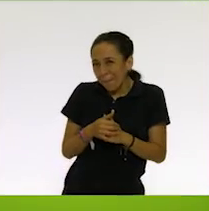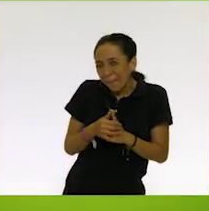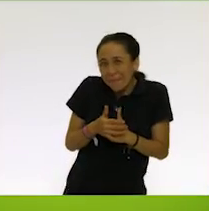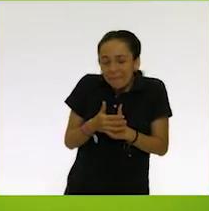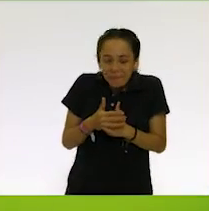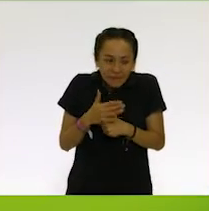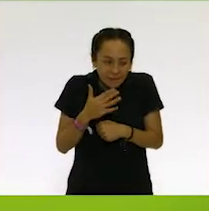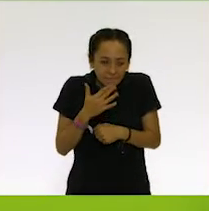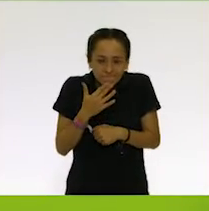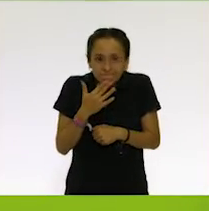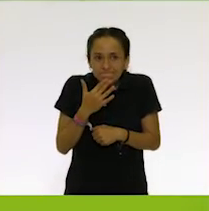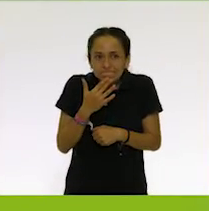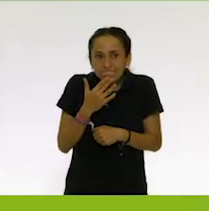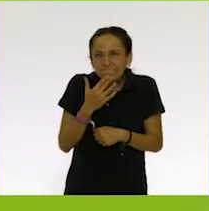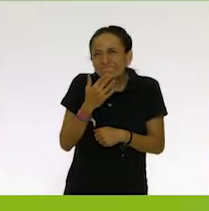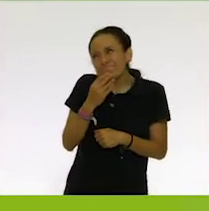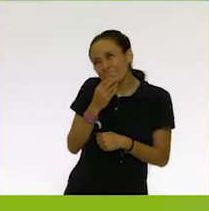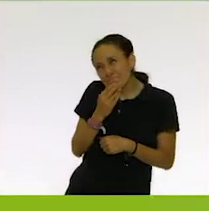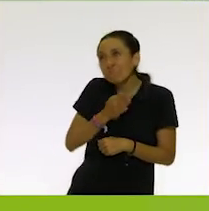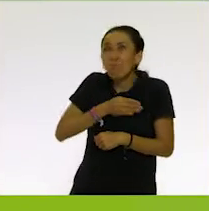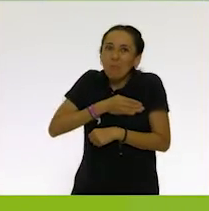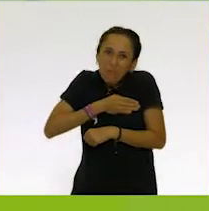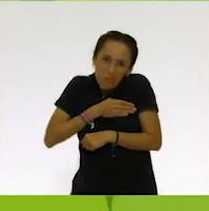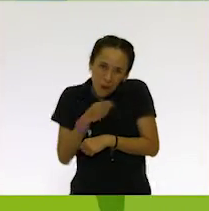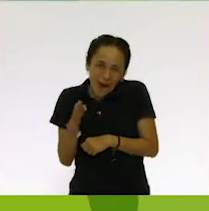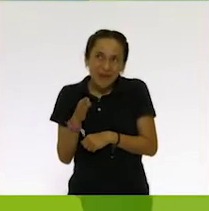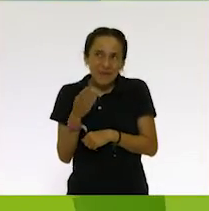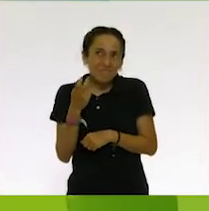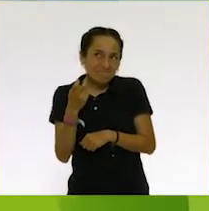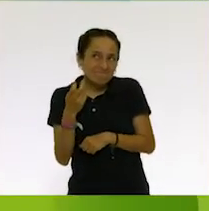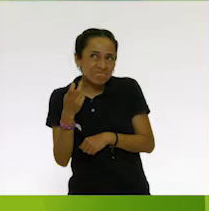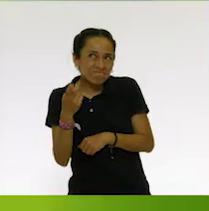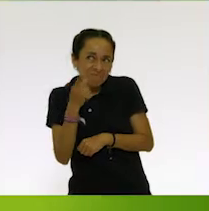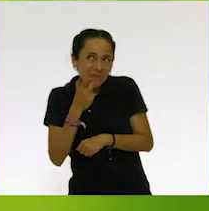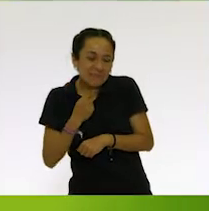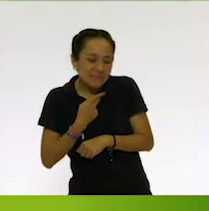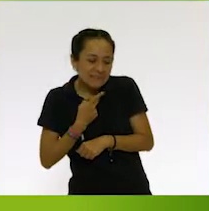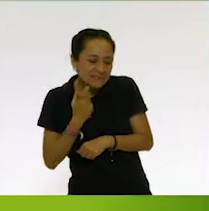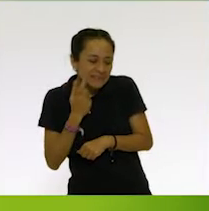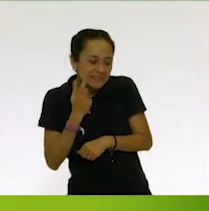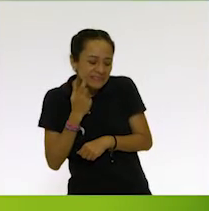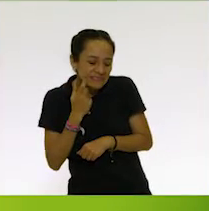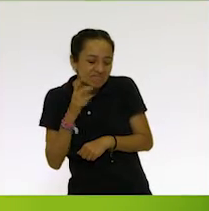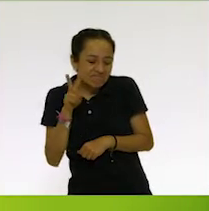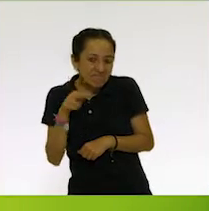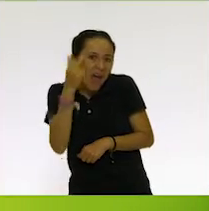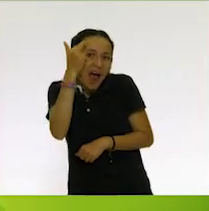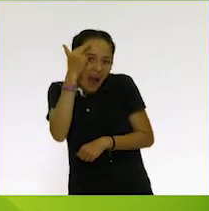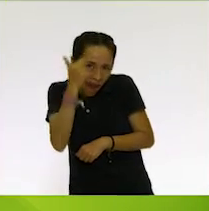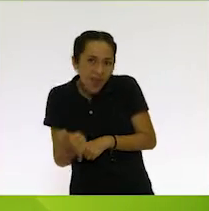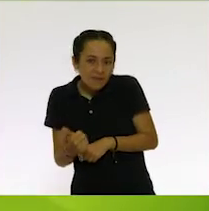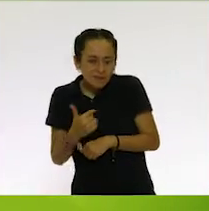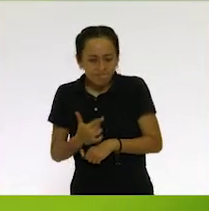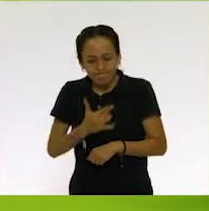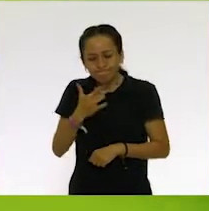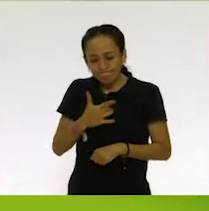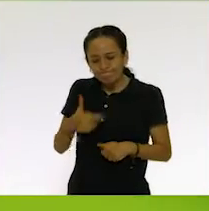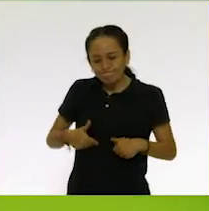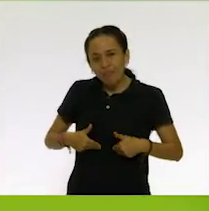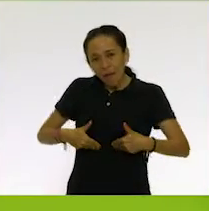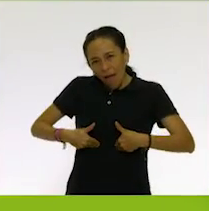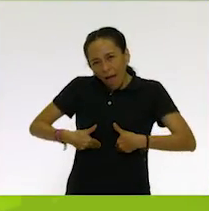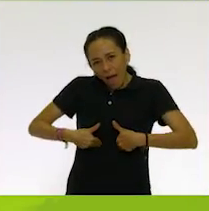hoy, ahora que lo dices, creo que sí tengo hambre. ¿Y la